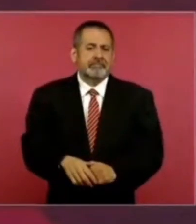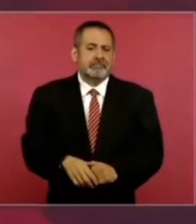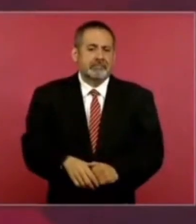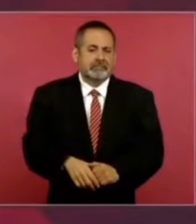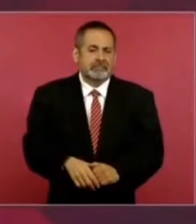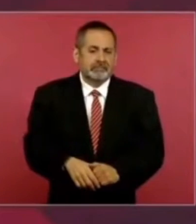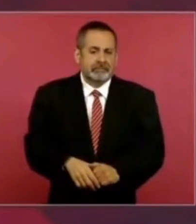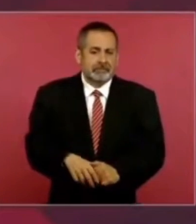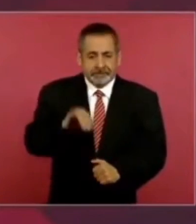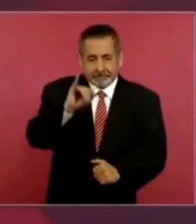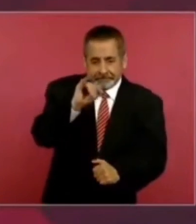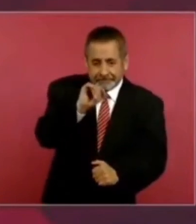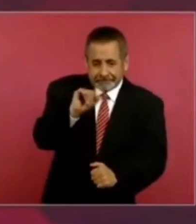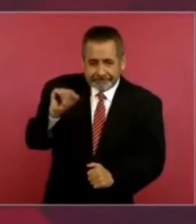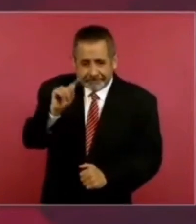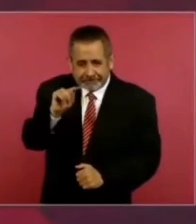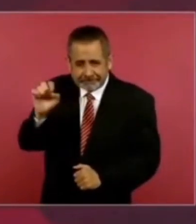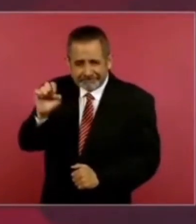el ISSSTE,